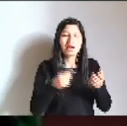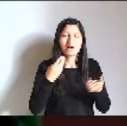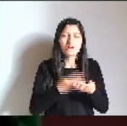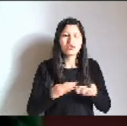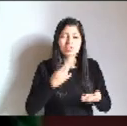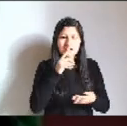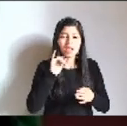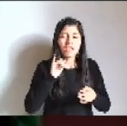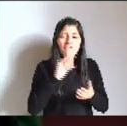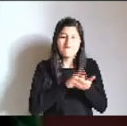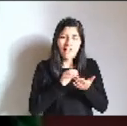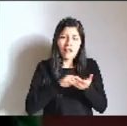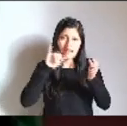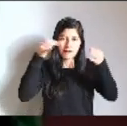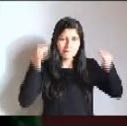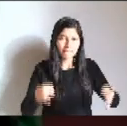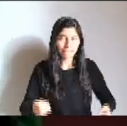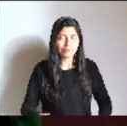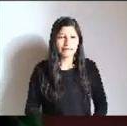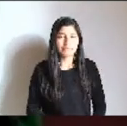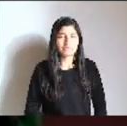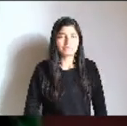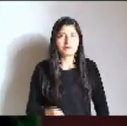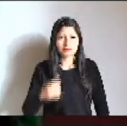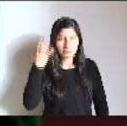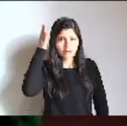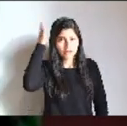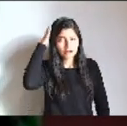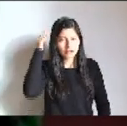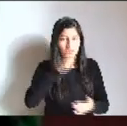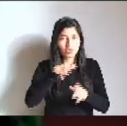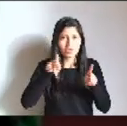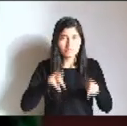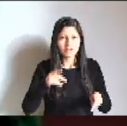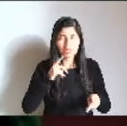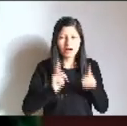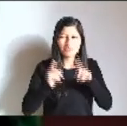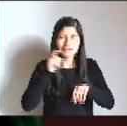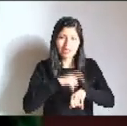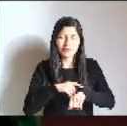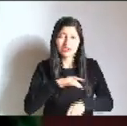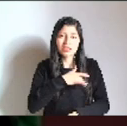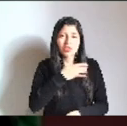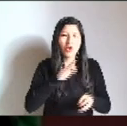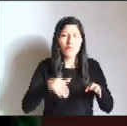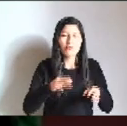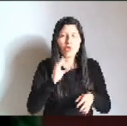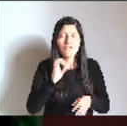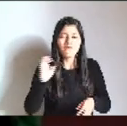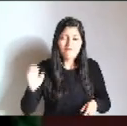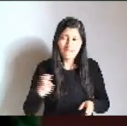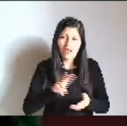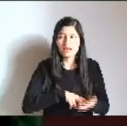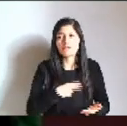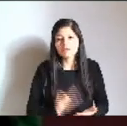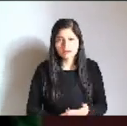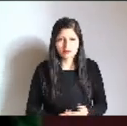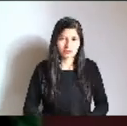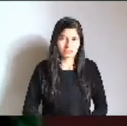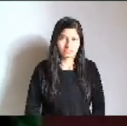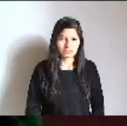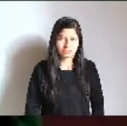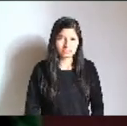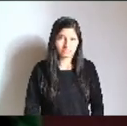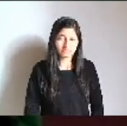Debemos reconocer que todos algún momento hemos sentido cómo nuestra fe desfallece frente a